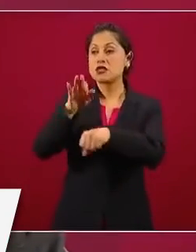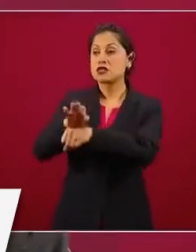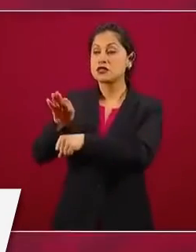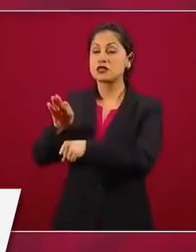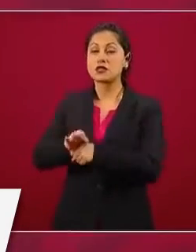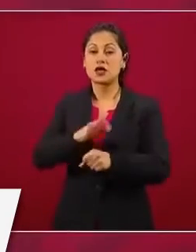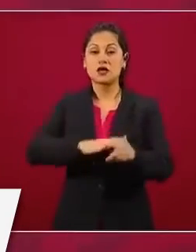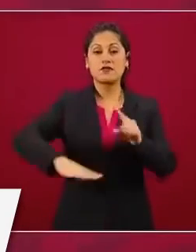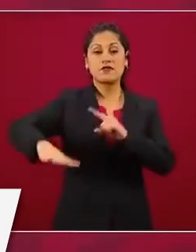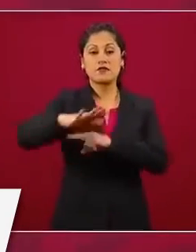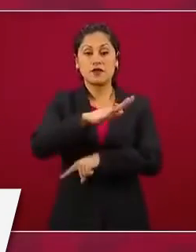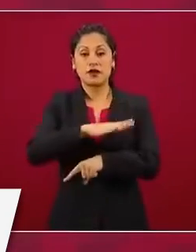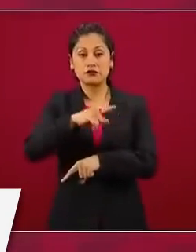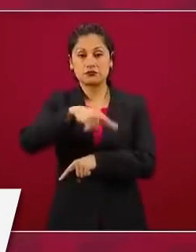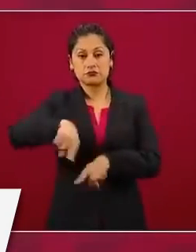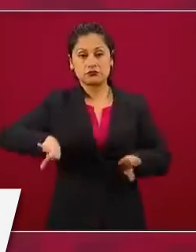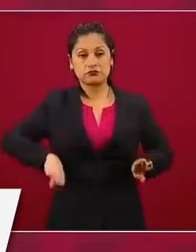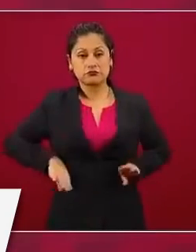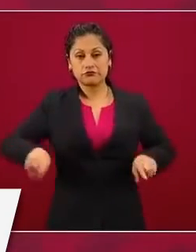opositores,